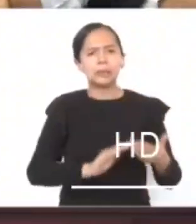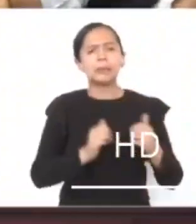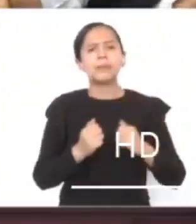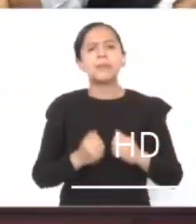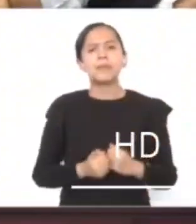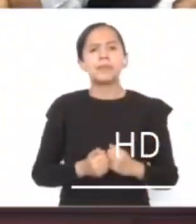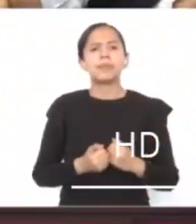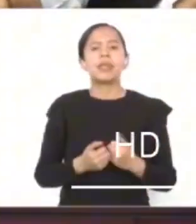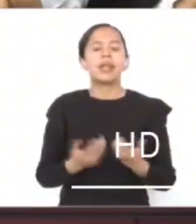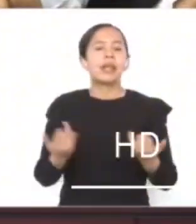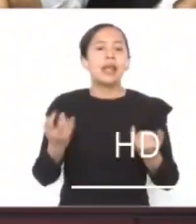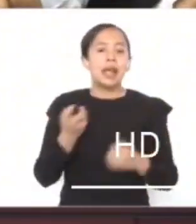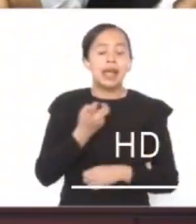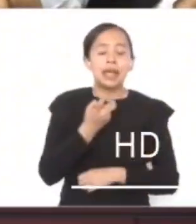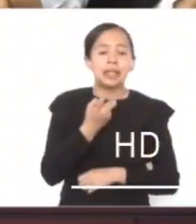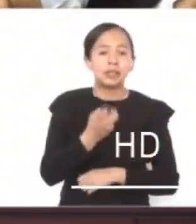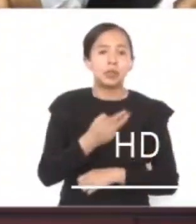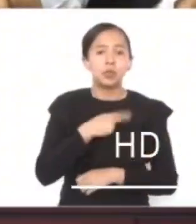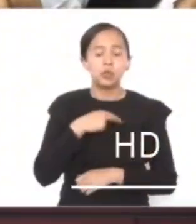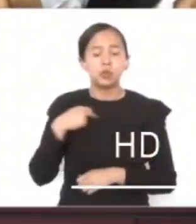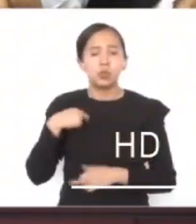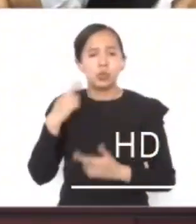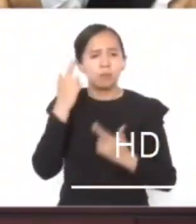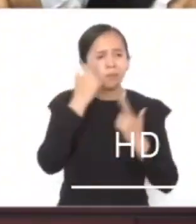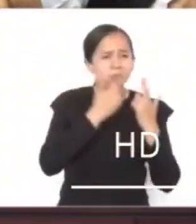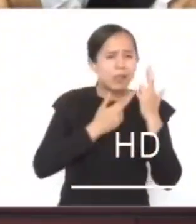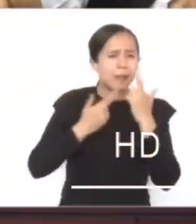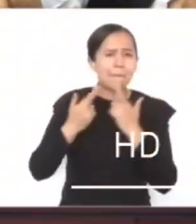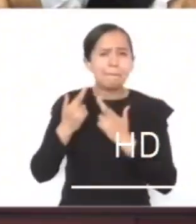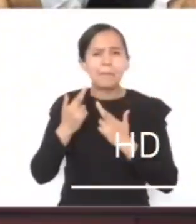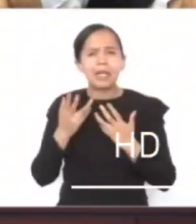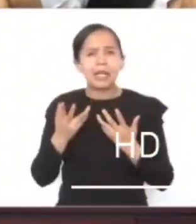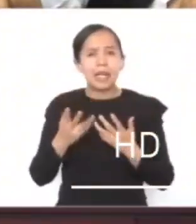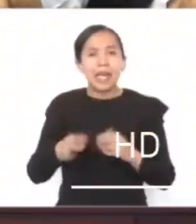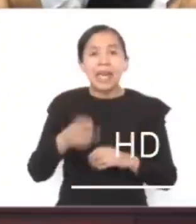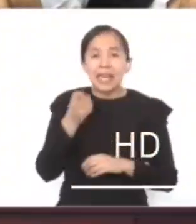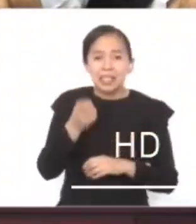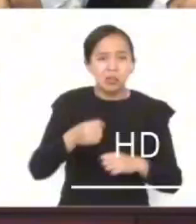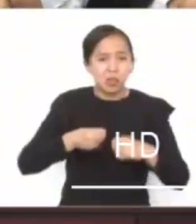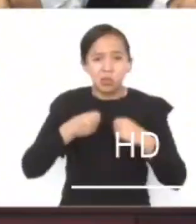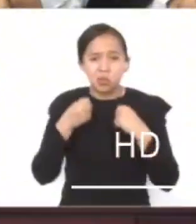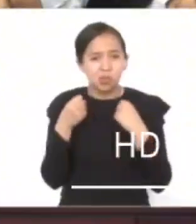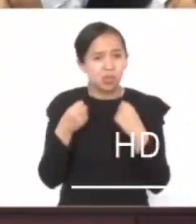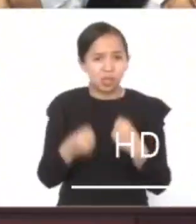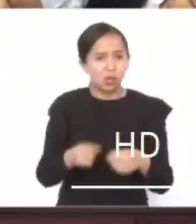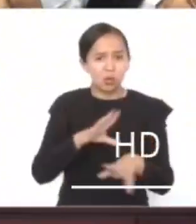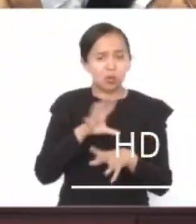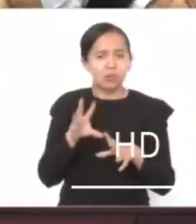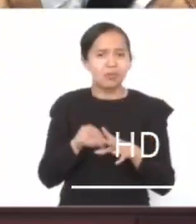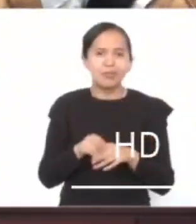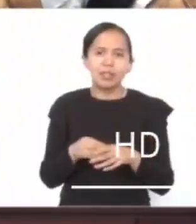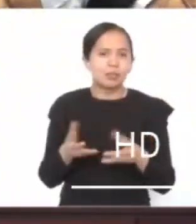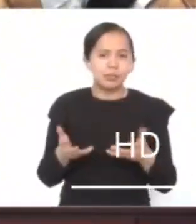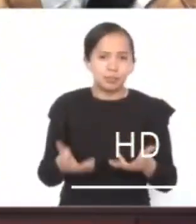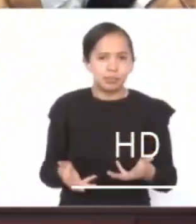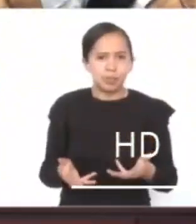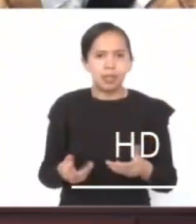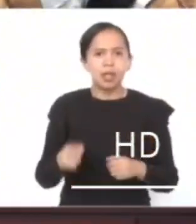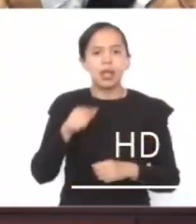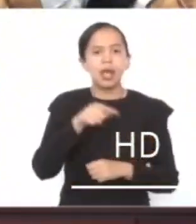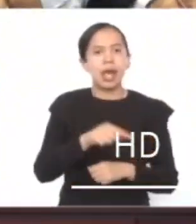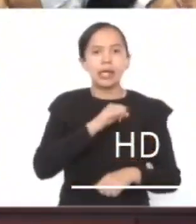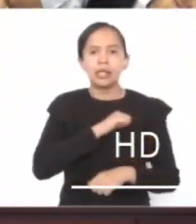sigue siendo un ejercicio hipotético. Es decir, no es que estén ubicados específicamente en